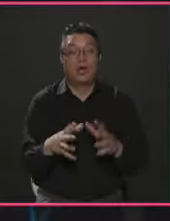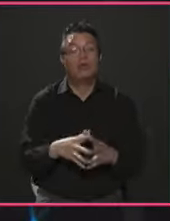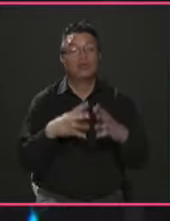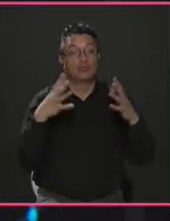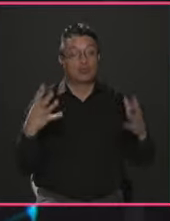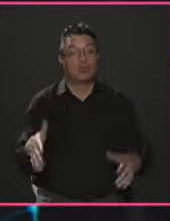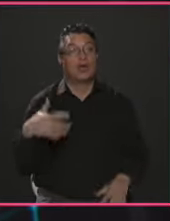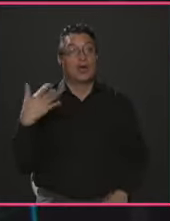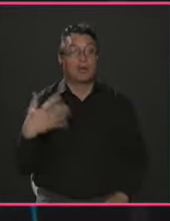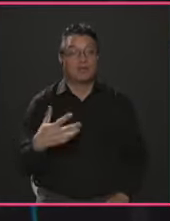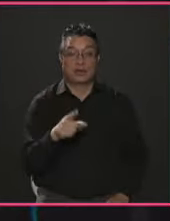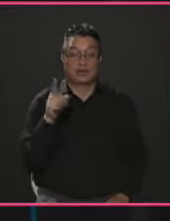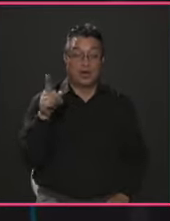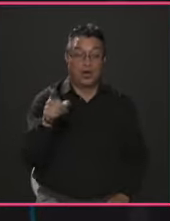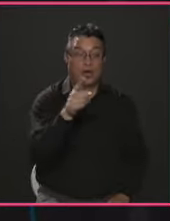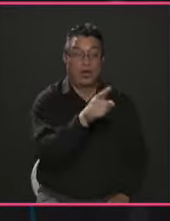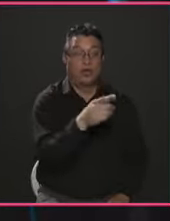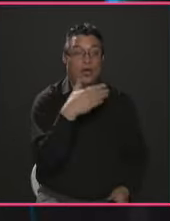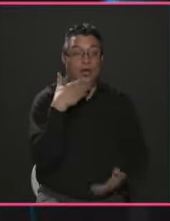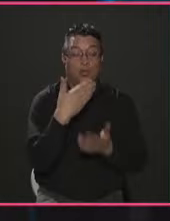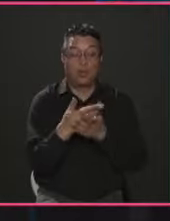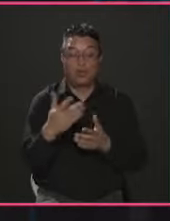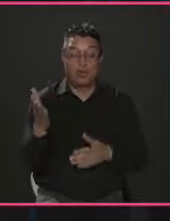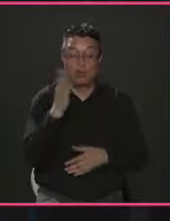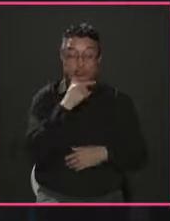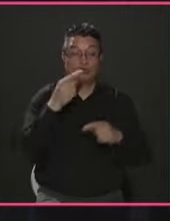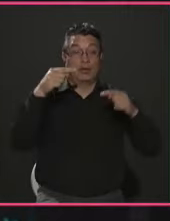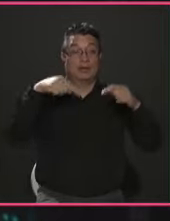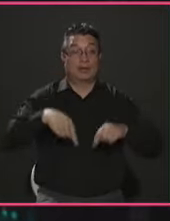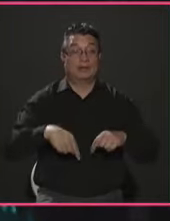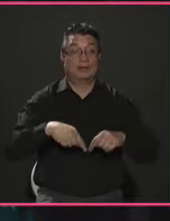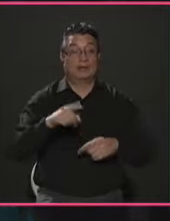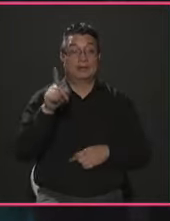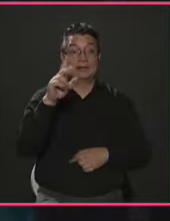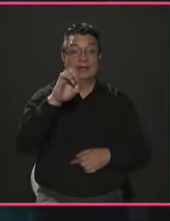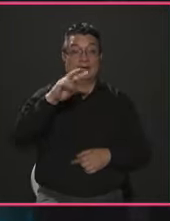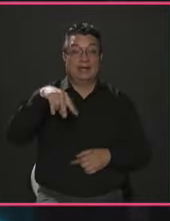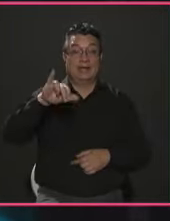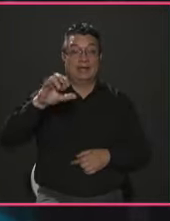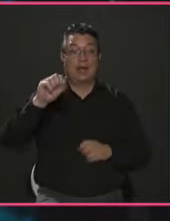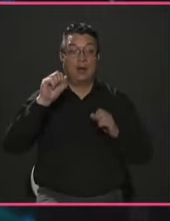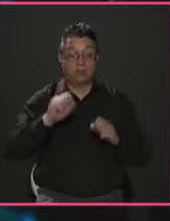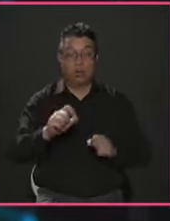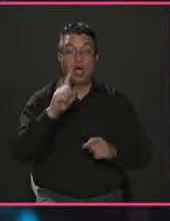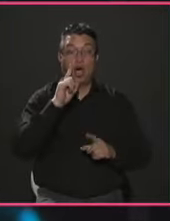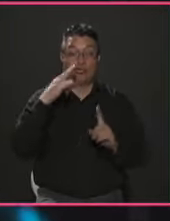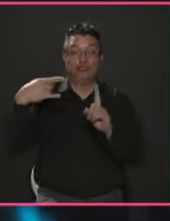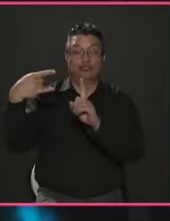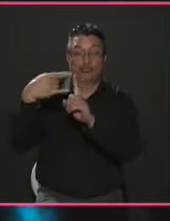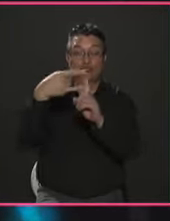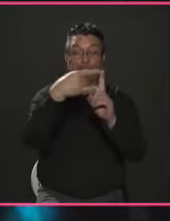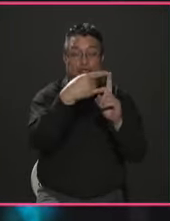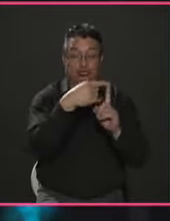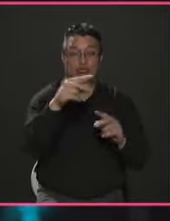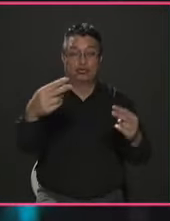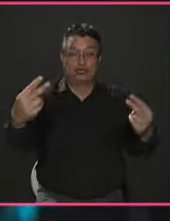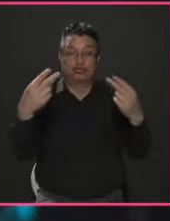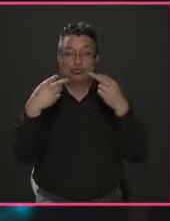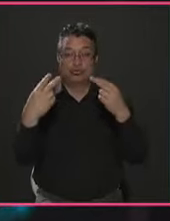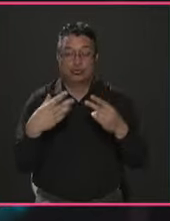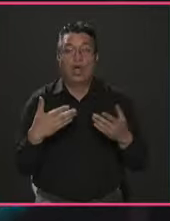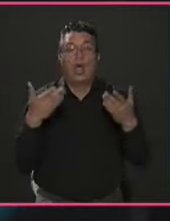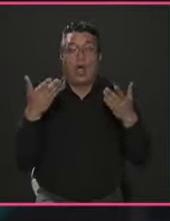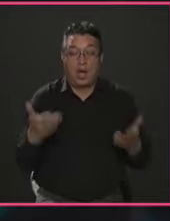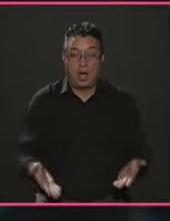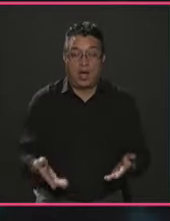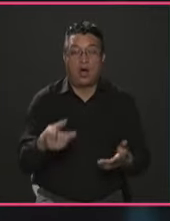importante para cuando ustedes por ejemplo no estén acá en el aula de seina Pueden seguir la transmisión nos están viendo justamente ahora